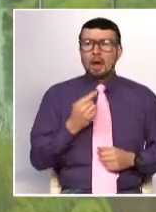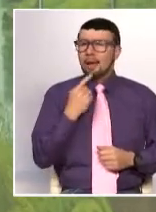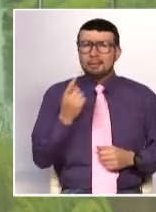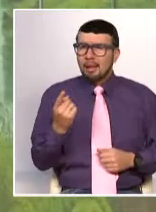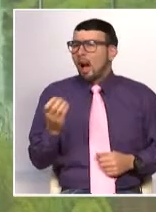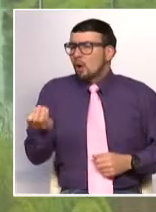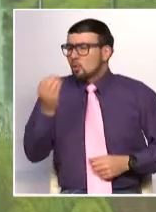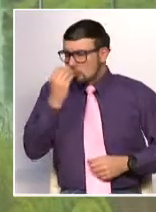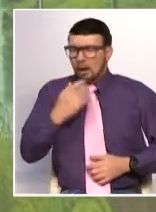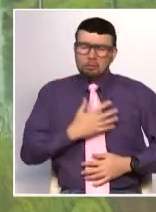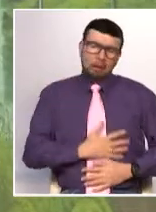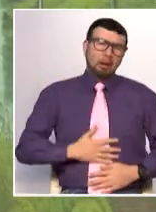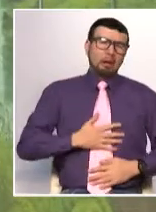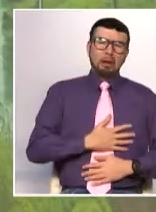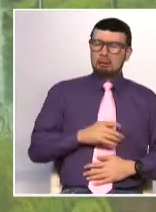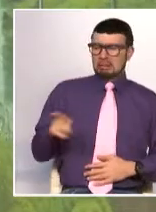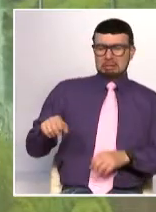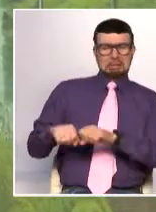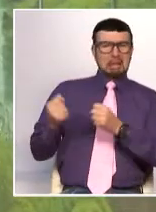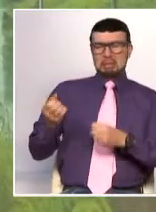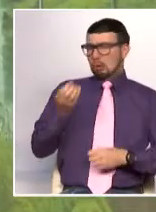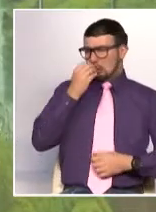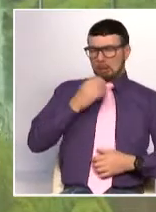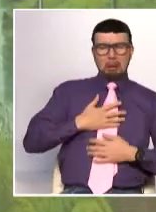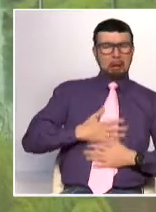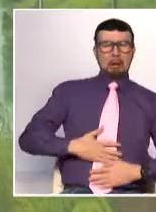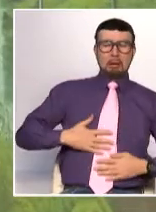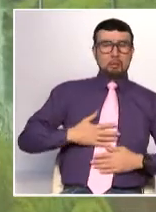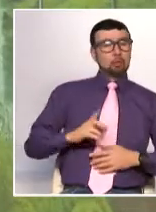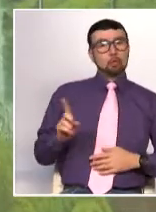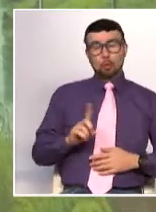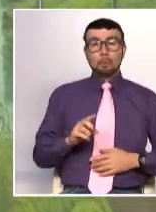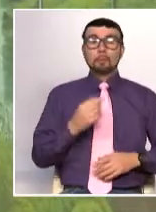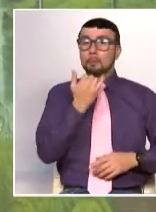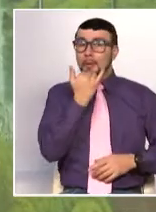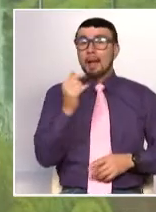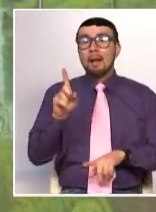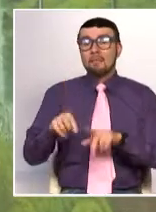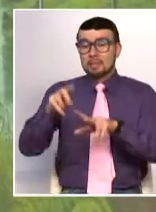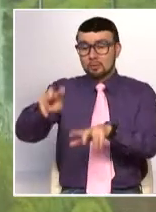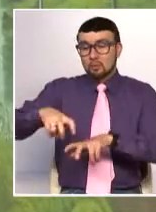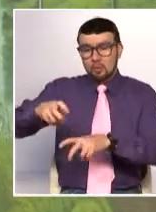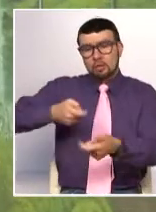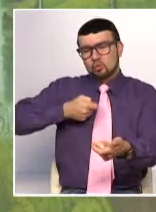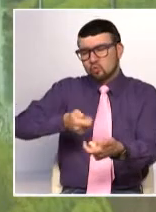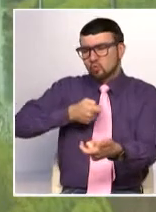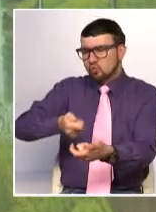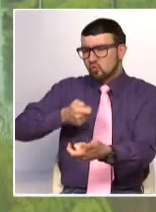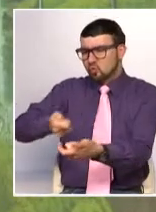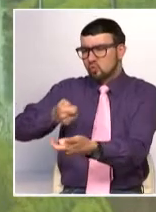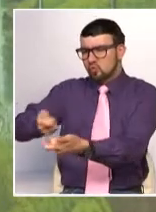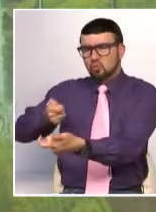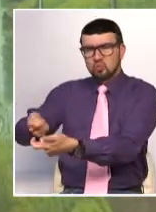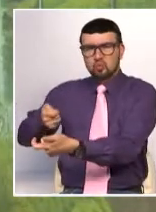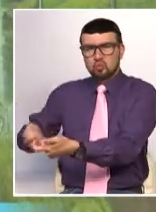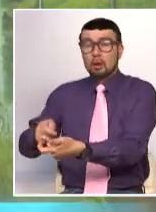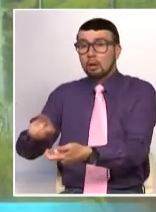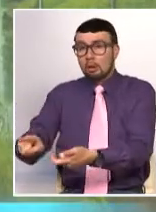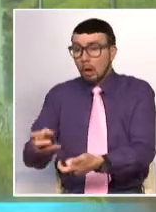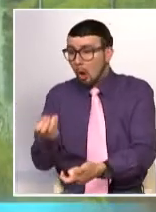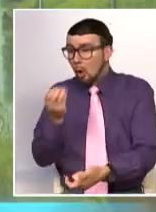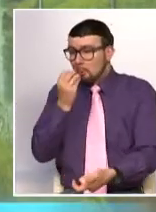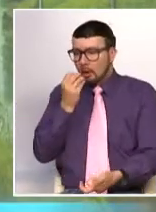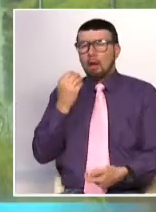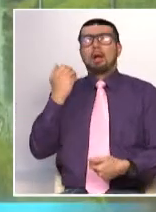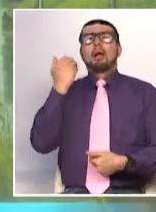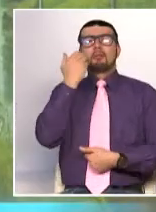estaba digamos en malas condiciones sino por el uso de herbicidas y de cosas que se utilizan en los alimentos que estamos consumiendo ahorita la exposición